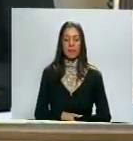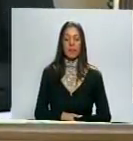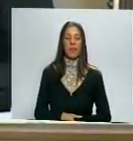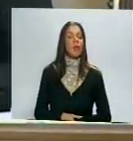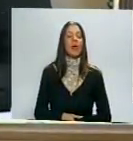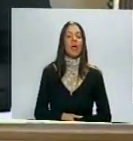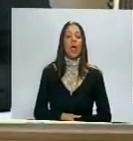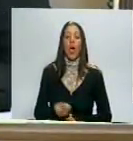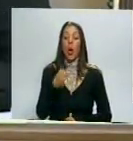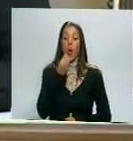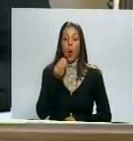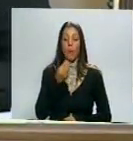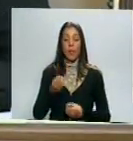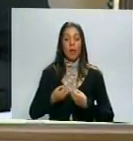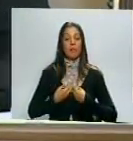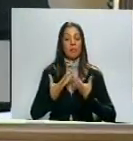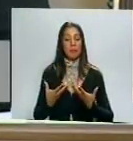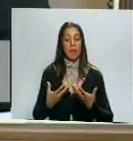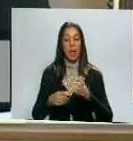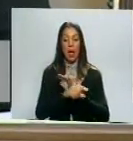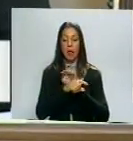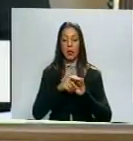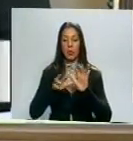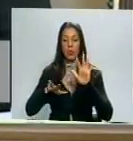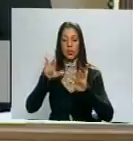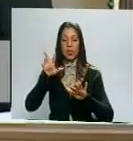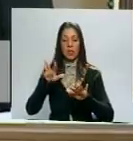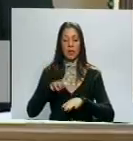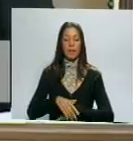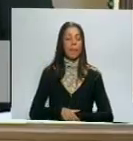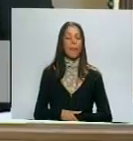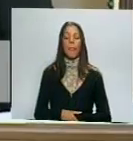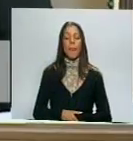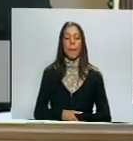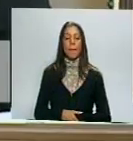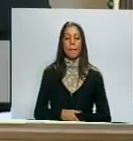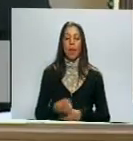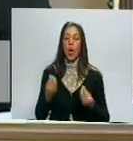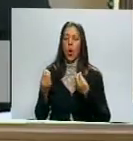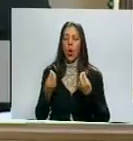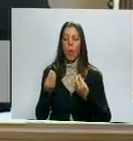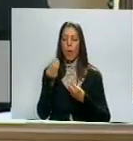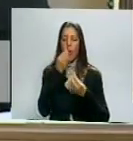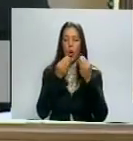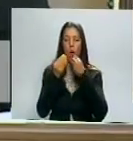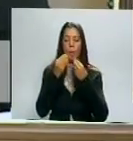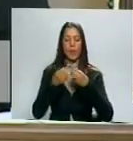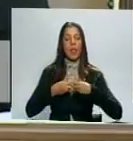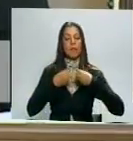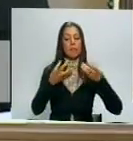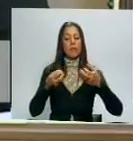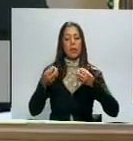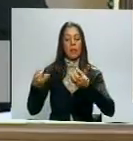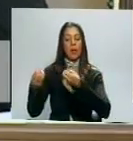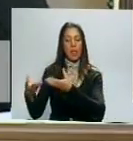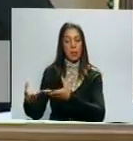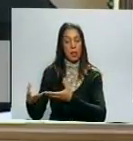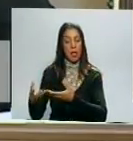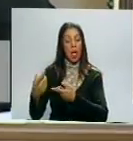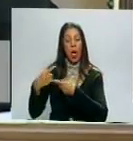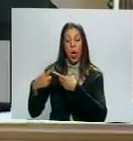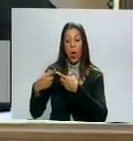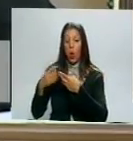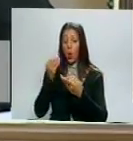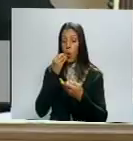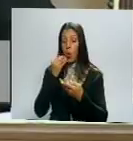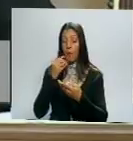Distribución de los alimentos. Artículo 13. La distribución y abastecimiento de los alimentos y otros productos a través